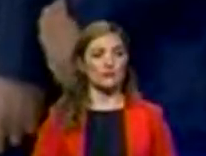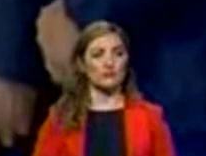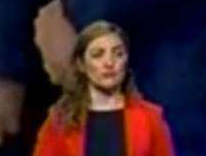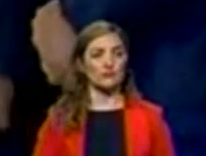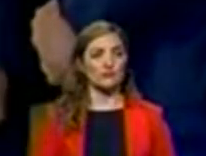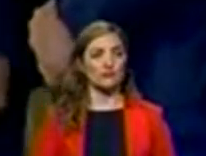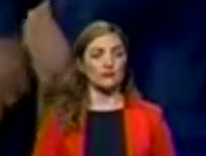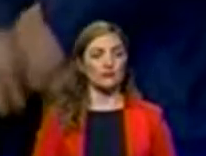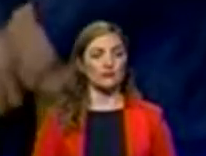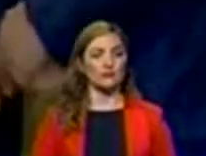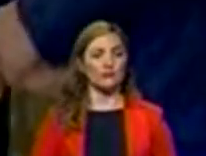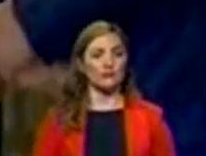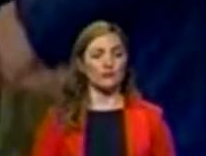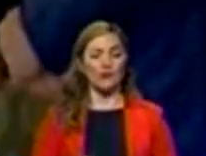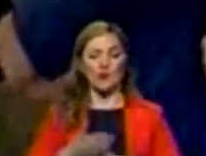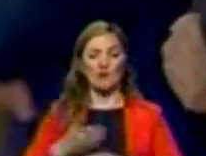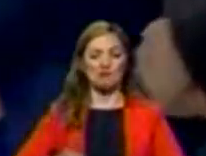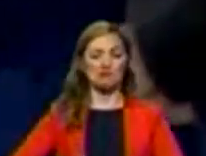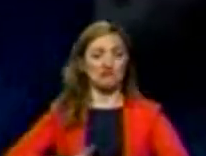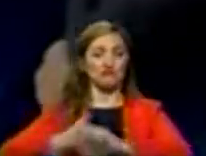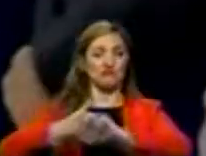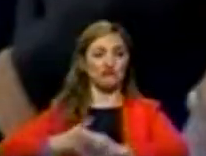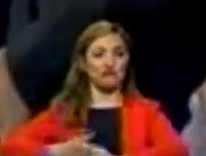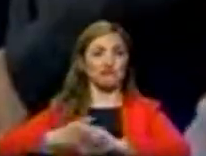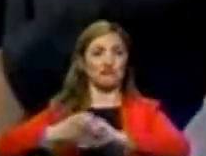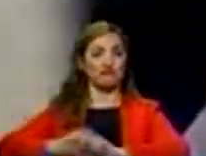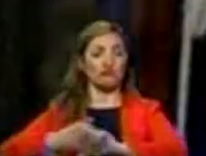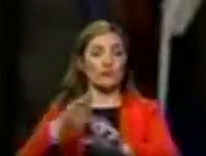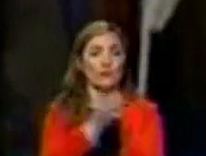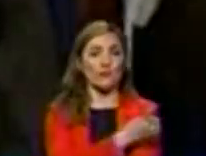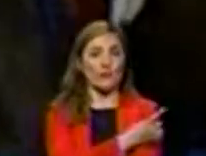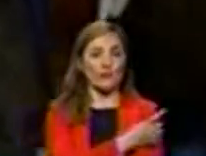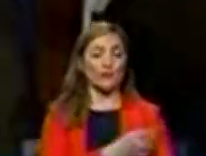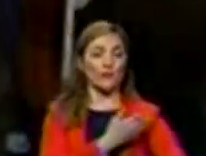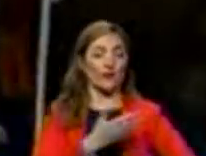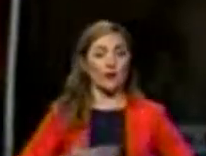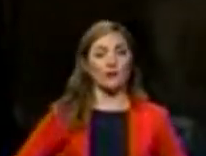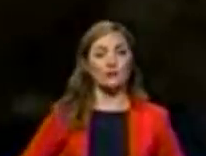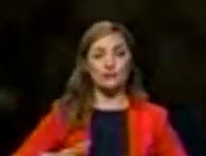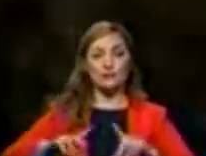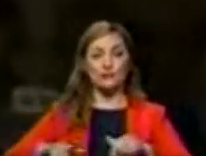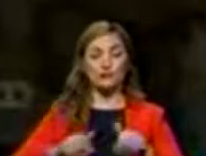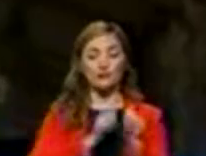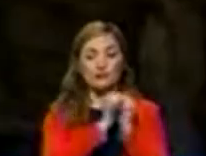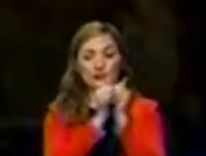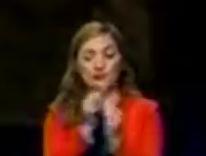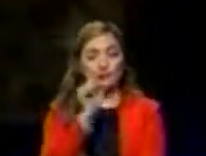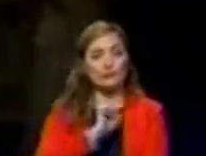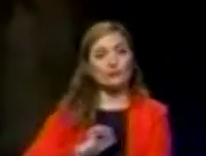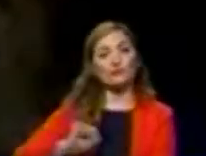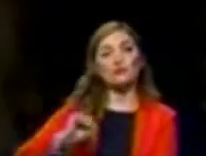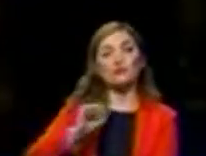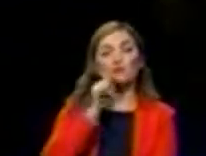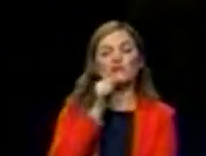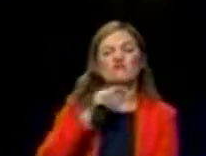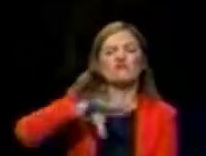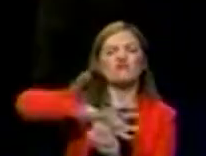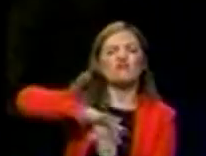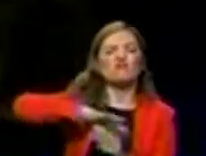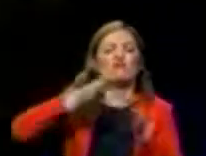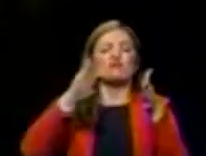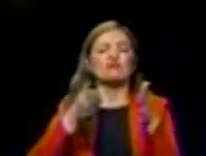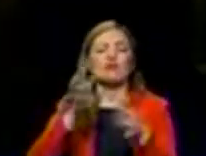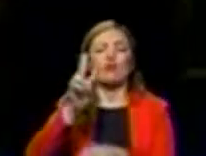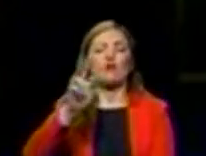Y tras el protocolo, el saludo de los dos mandatarios con las delegaciones. El presidente Moreno viajó acompañado, entre otros, del canciller José